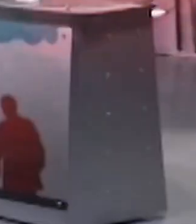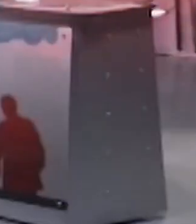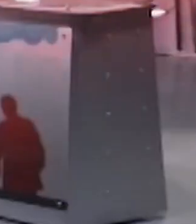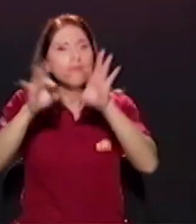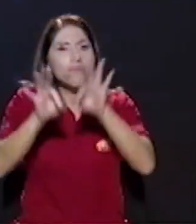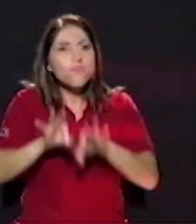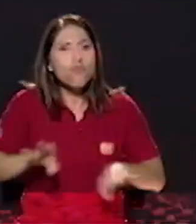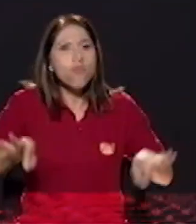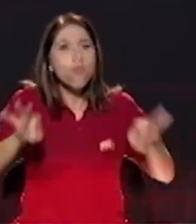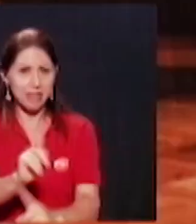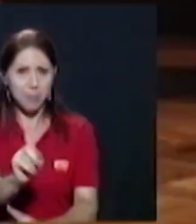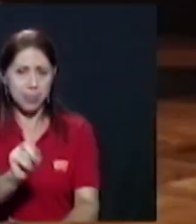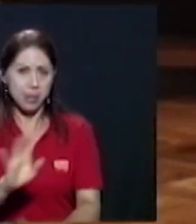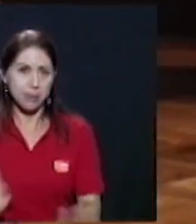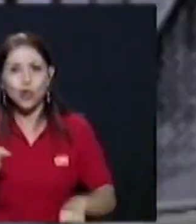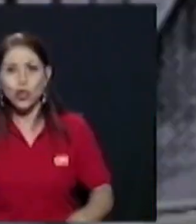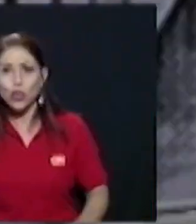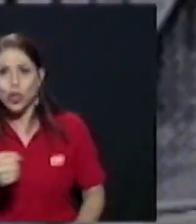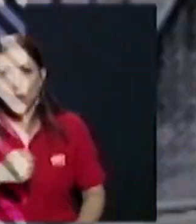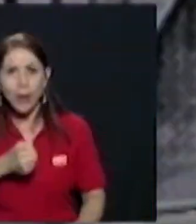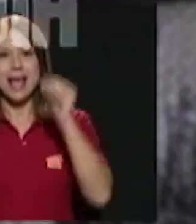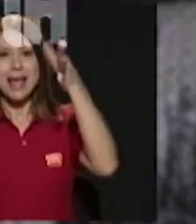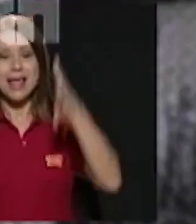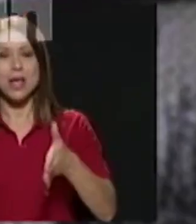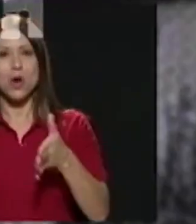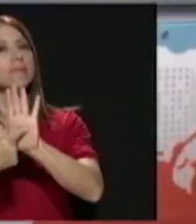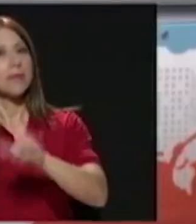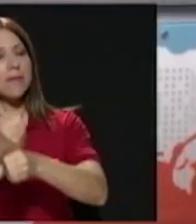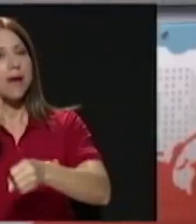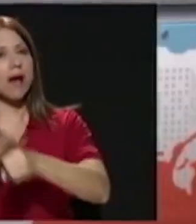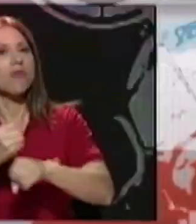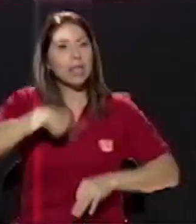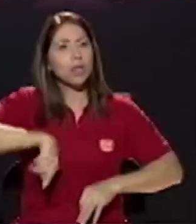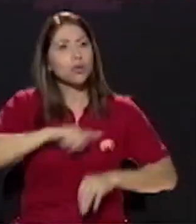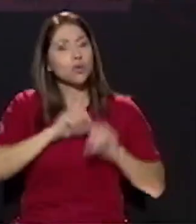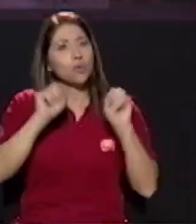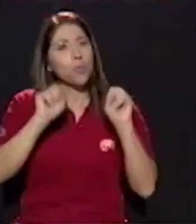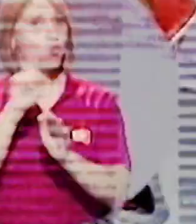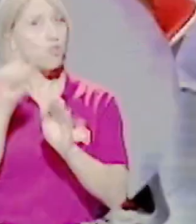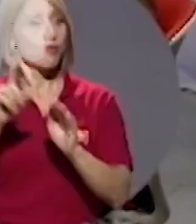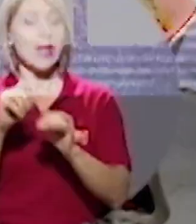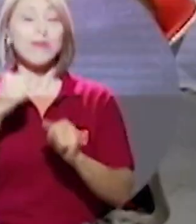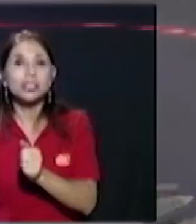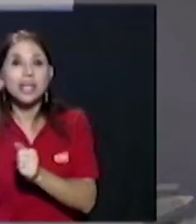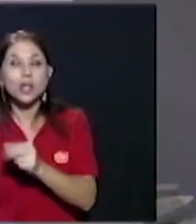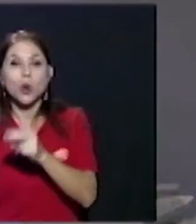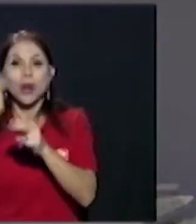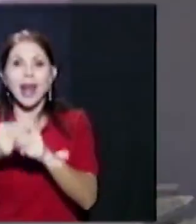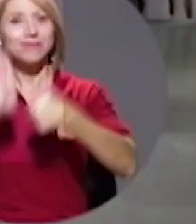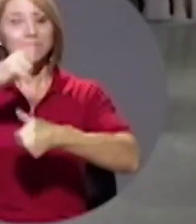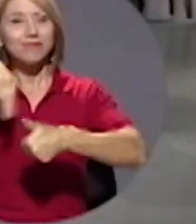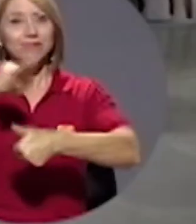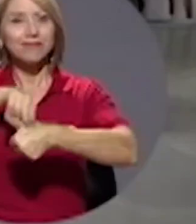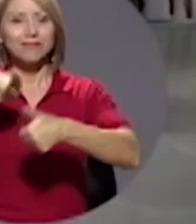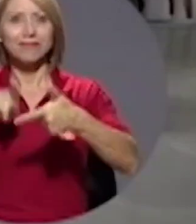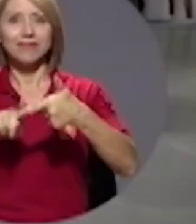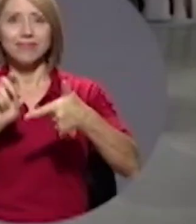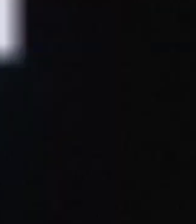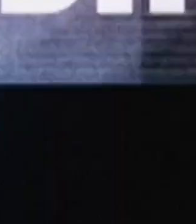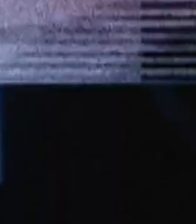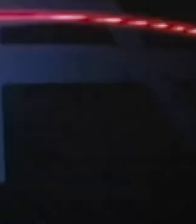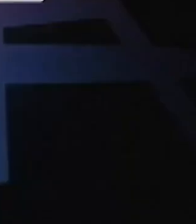Patrocinado por la Universidad Nacional, este foro debate sobre diversos temas que nos importan como seres humanos y